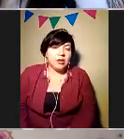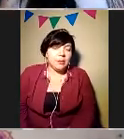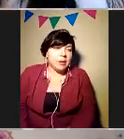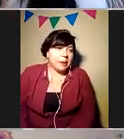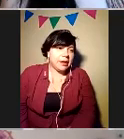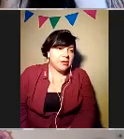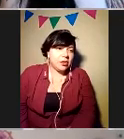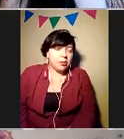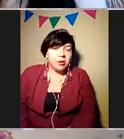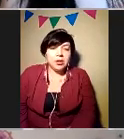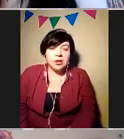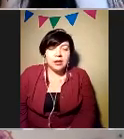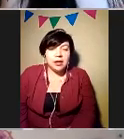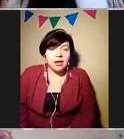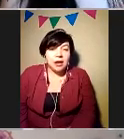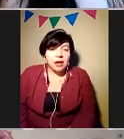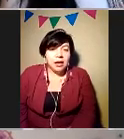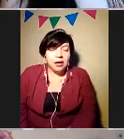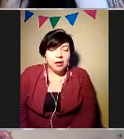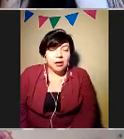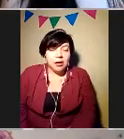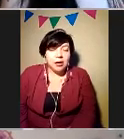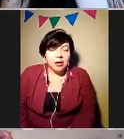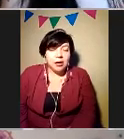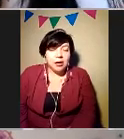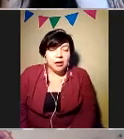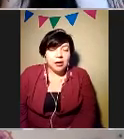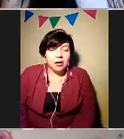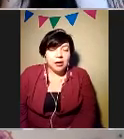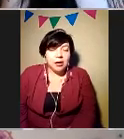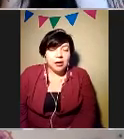Claro, y para eso lo primero es entender que,